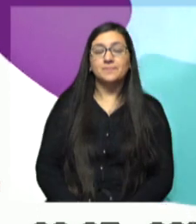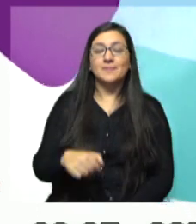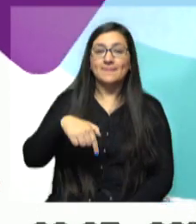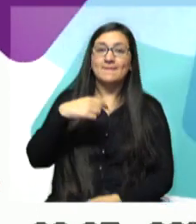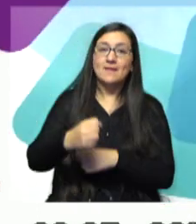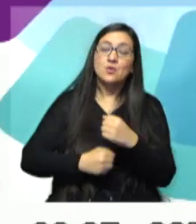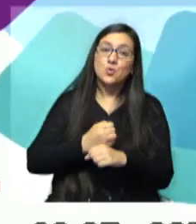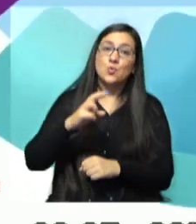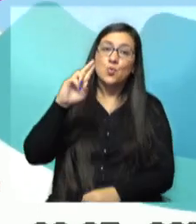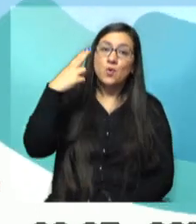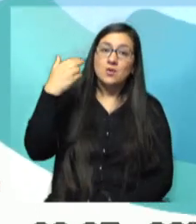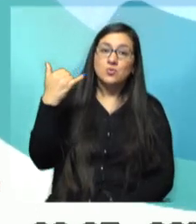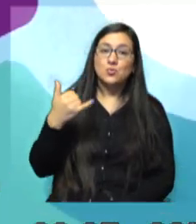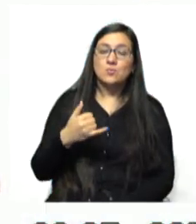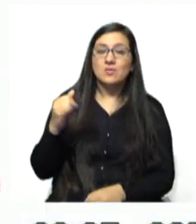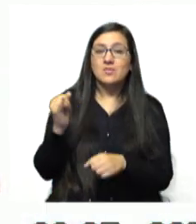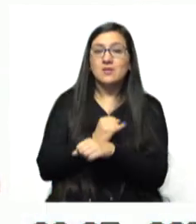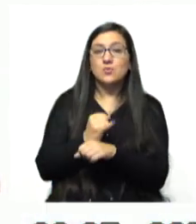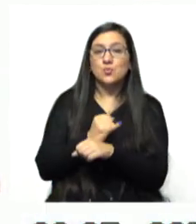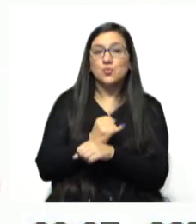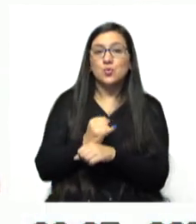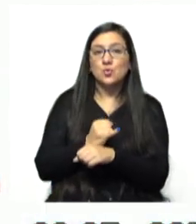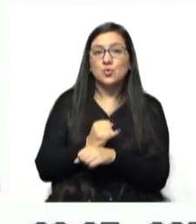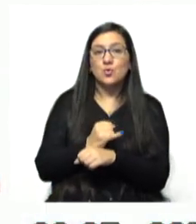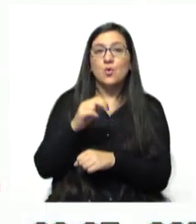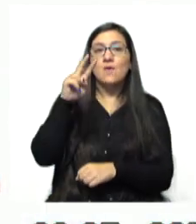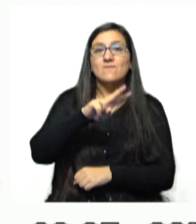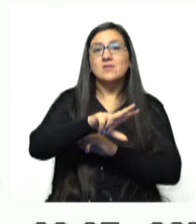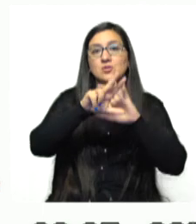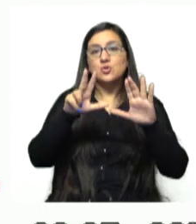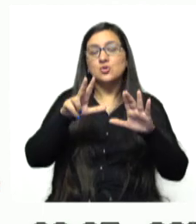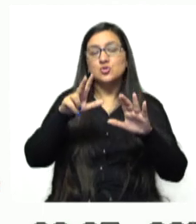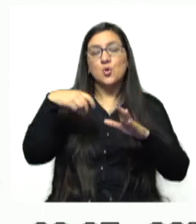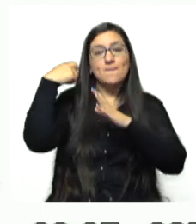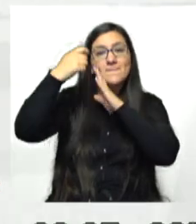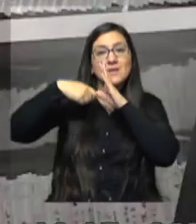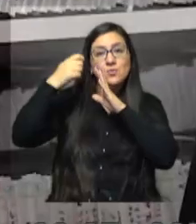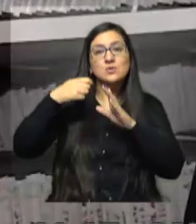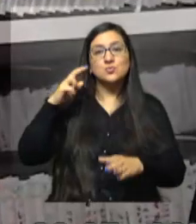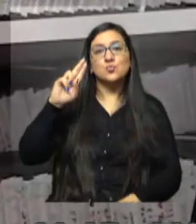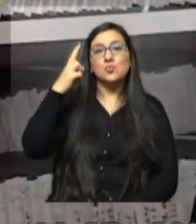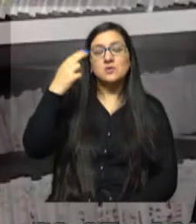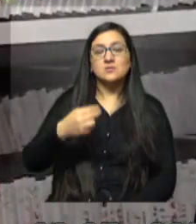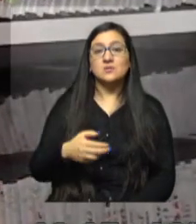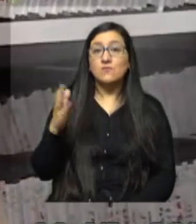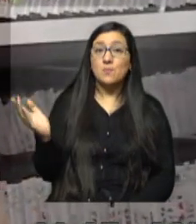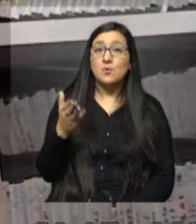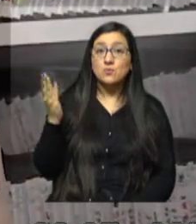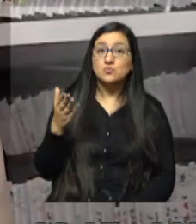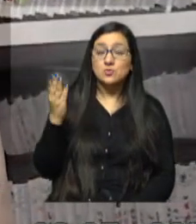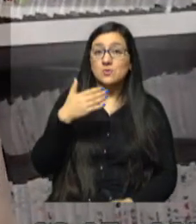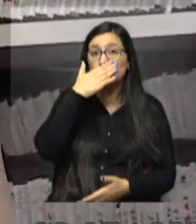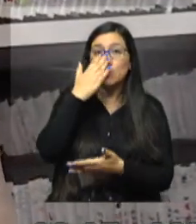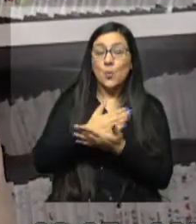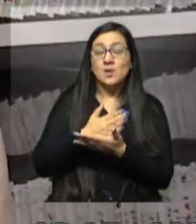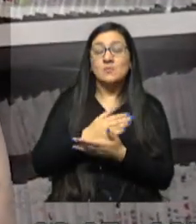Uruguay tuvimos, o por lo menos desde el instituto, pasaron 28 estrenos de películas uruguayas que fueron producciones de los últimos tiempos,